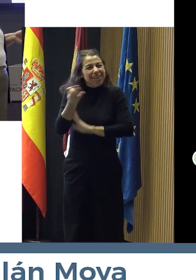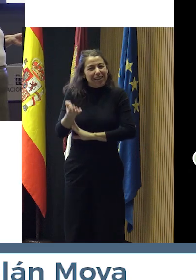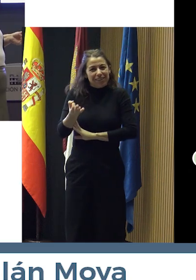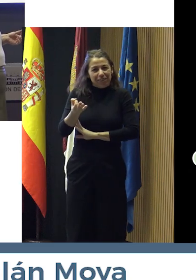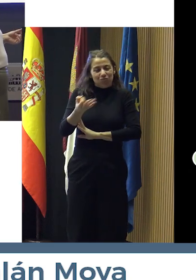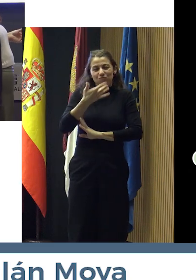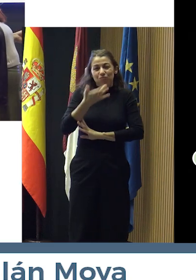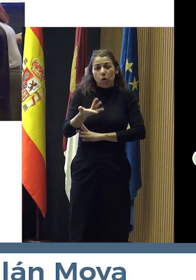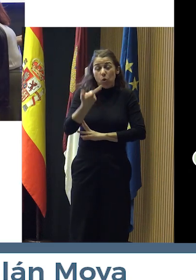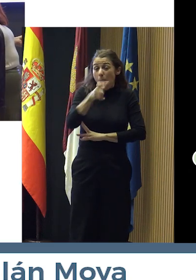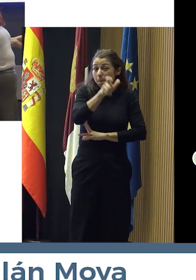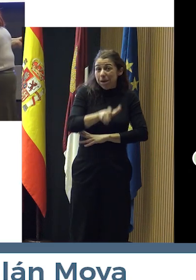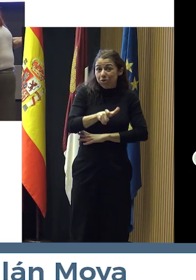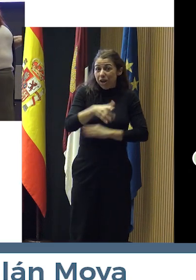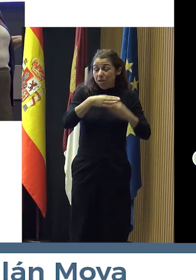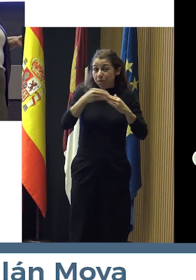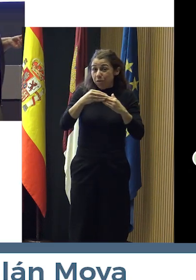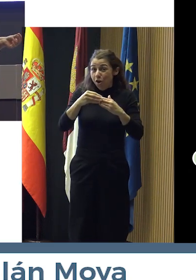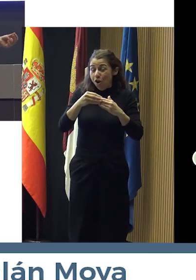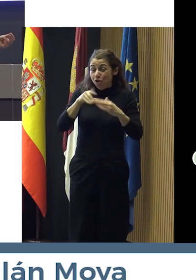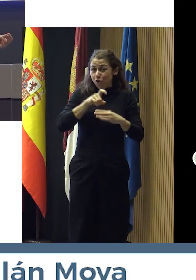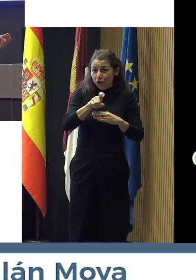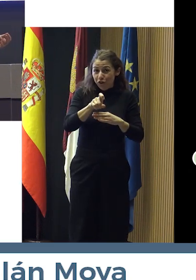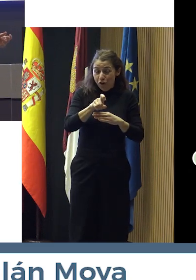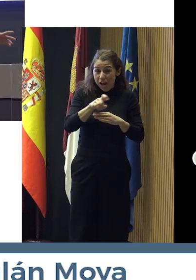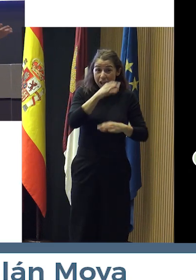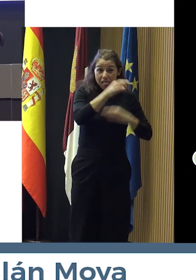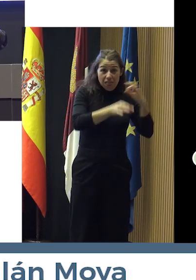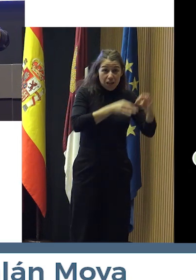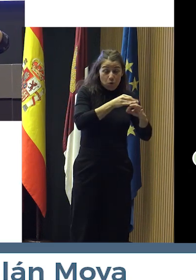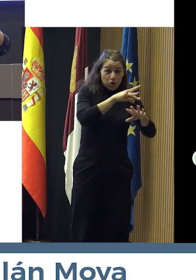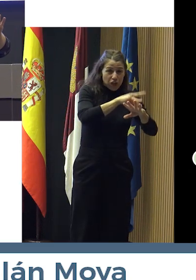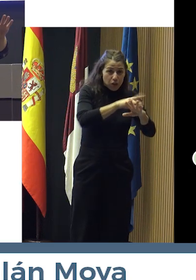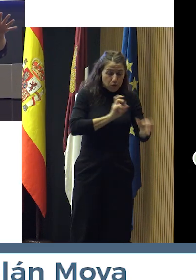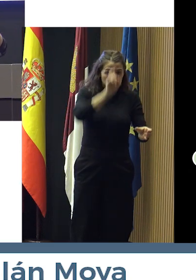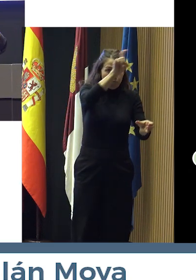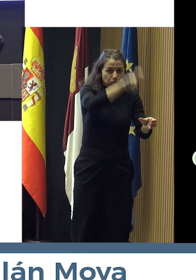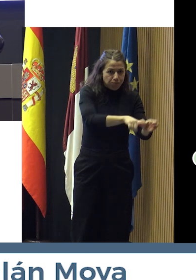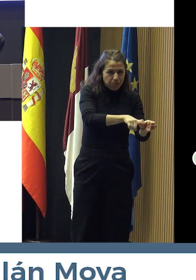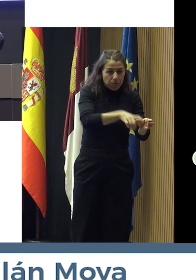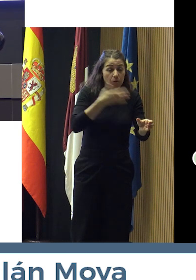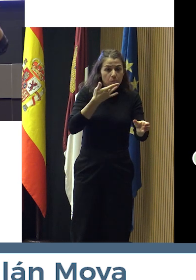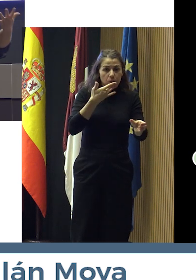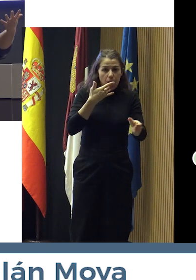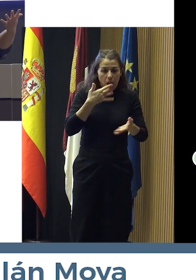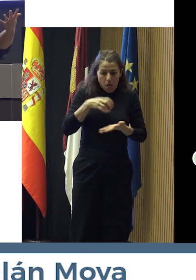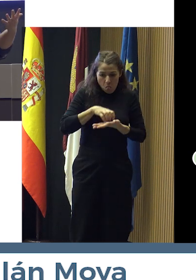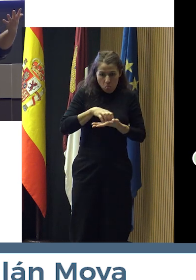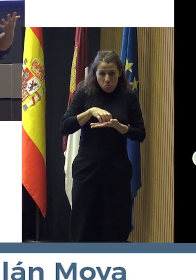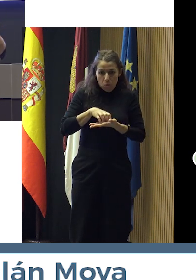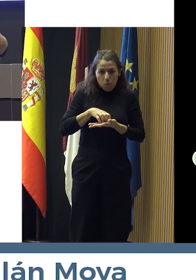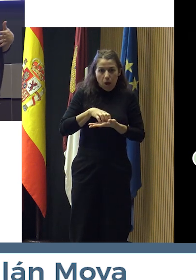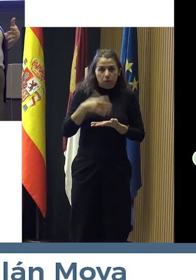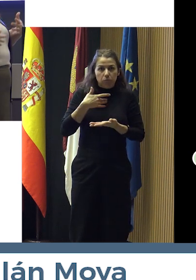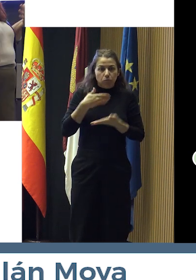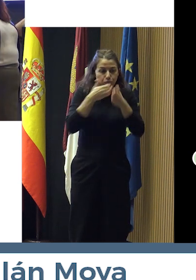ver, cuando un paciente oncológico entra al circuito sanitario, se encuentra, ahora lo veréis, ante una incertidumbre increíble,